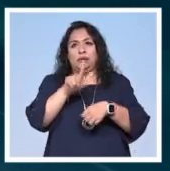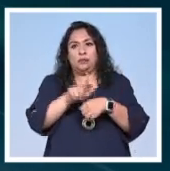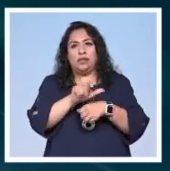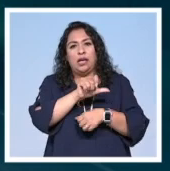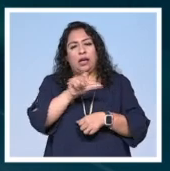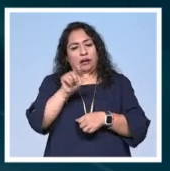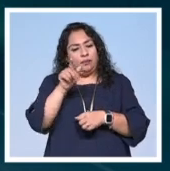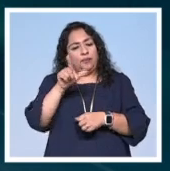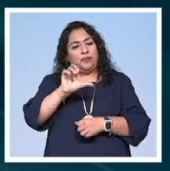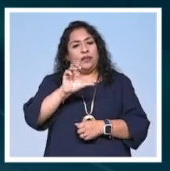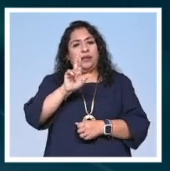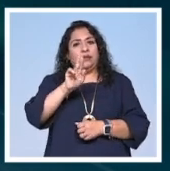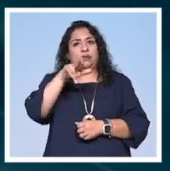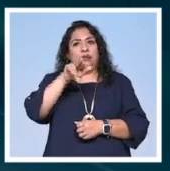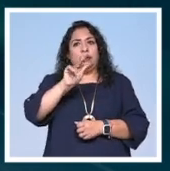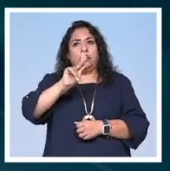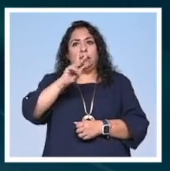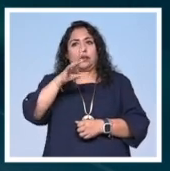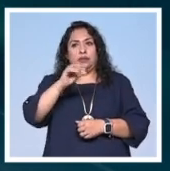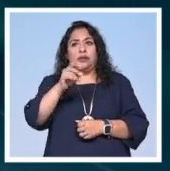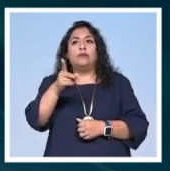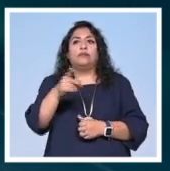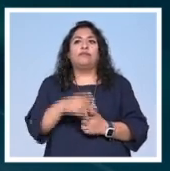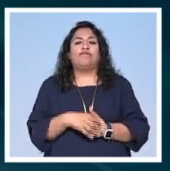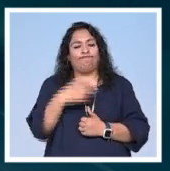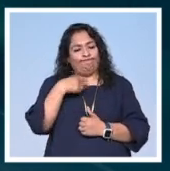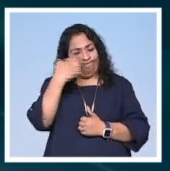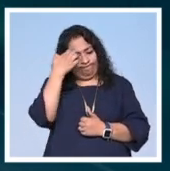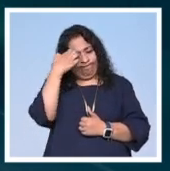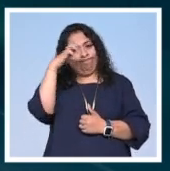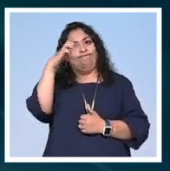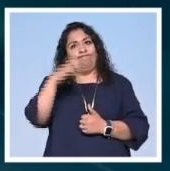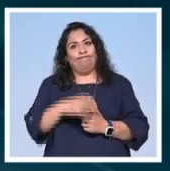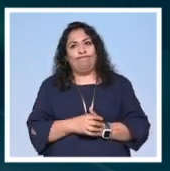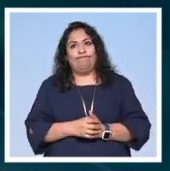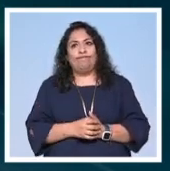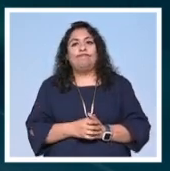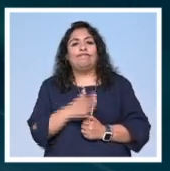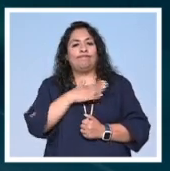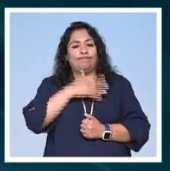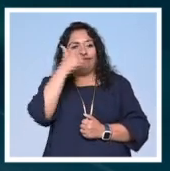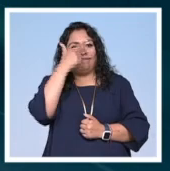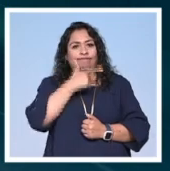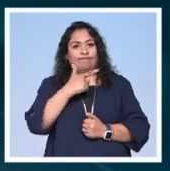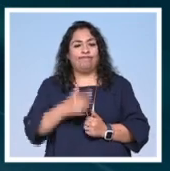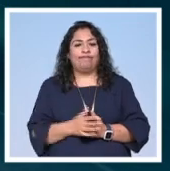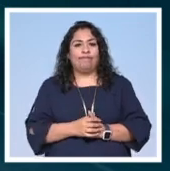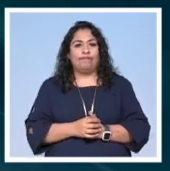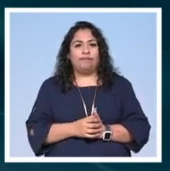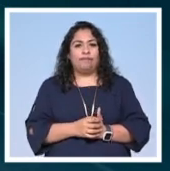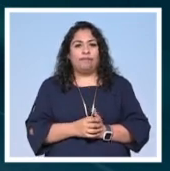dedicada a Cristina Pacheco te vamos a extrañar mucho Cristina muy buenas